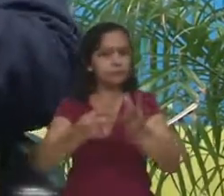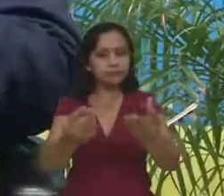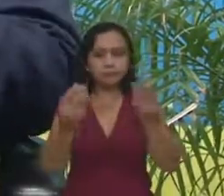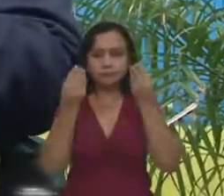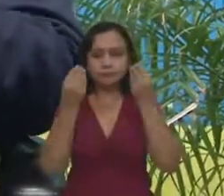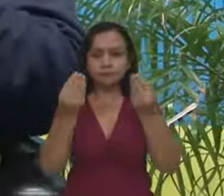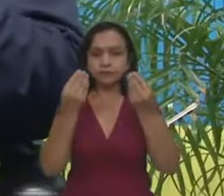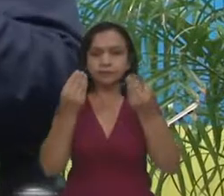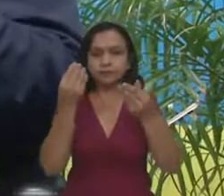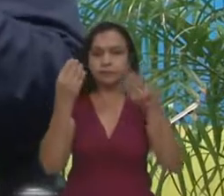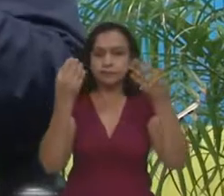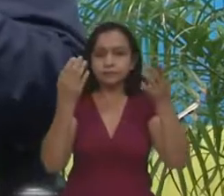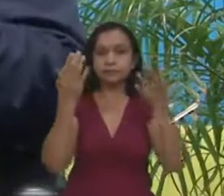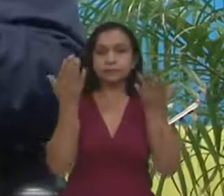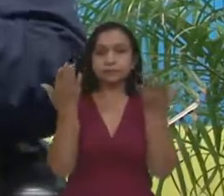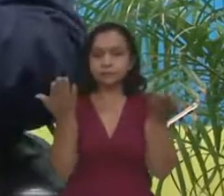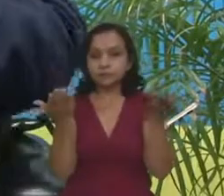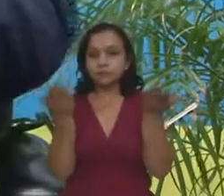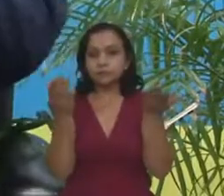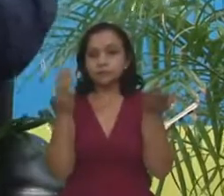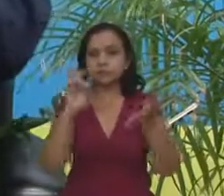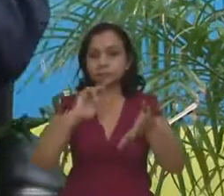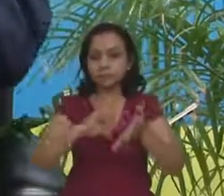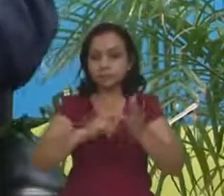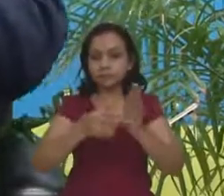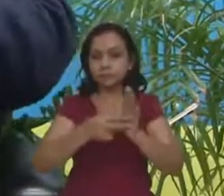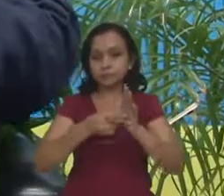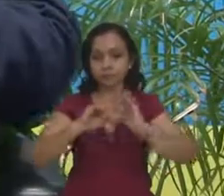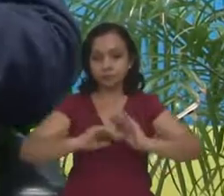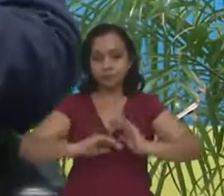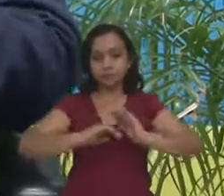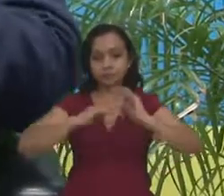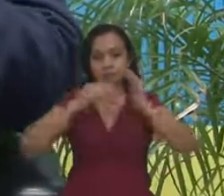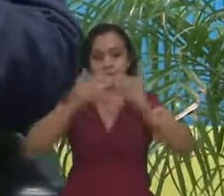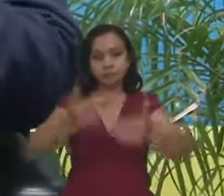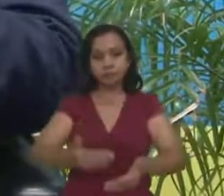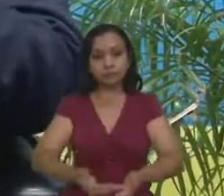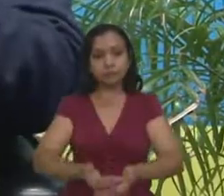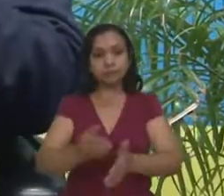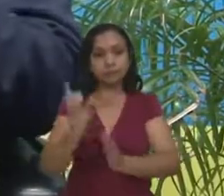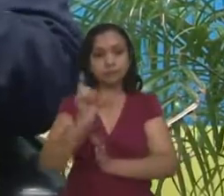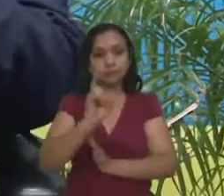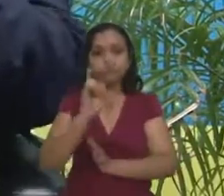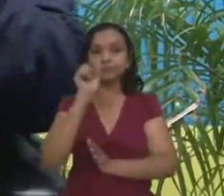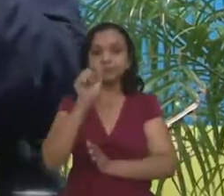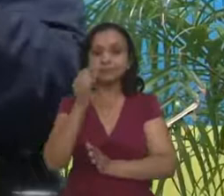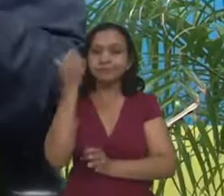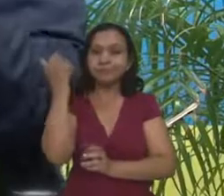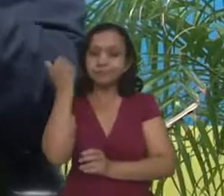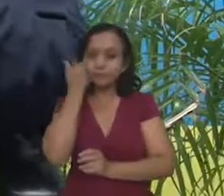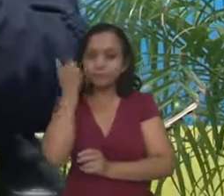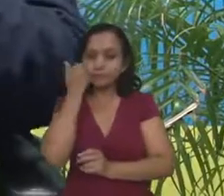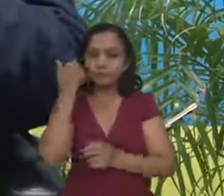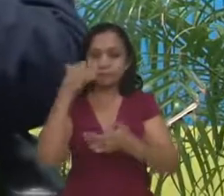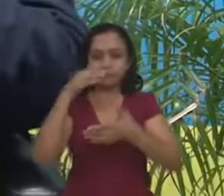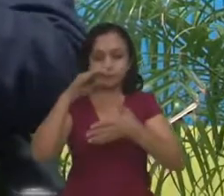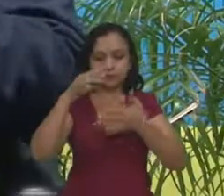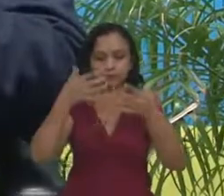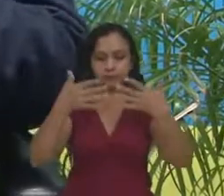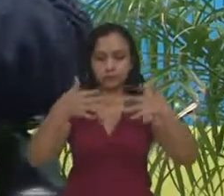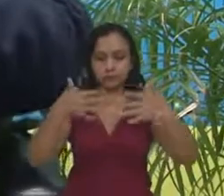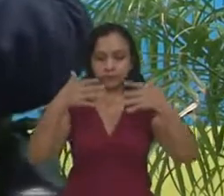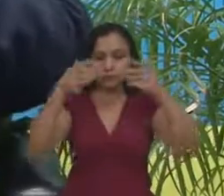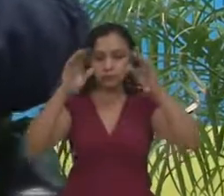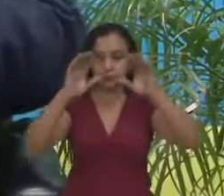muchas causas y etiología, en este caso, en el embarazo, en donde hay una afectación en estos nervios, que puede